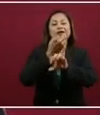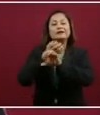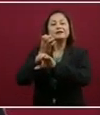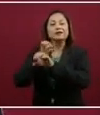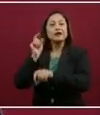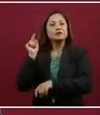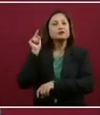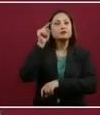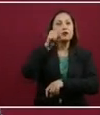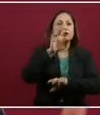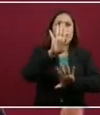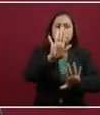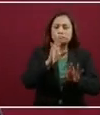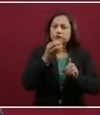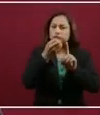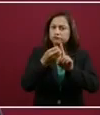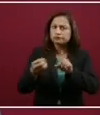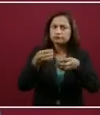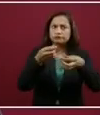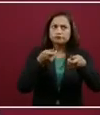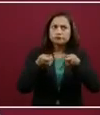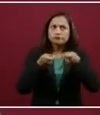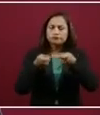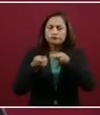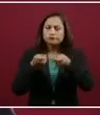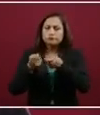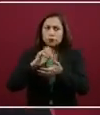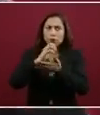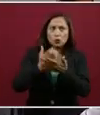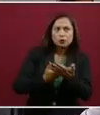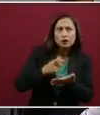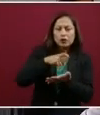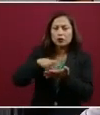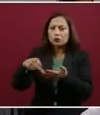del gasto de compras, obras y contrataciones. Gracias.